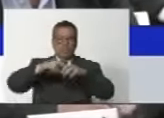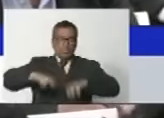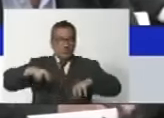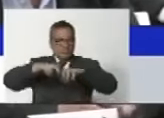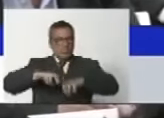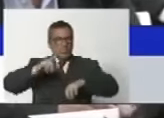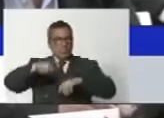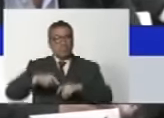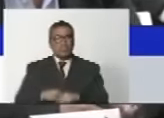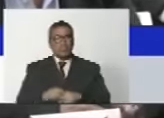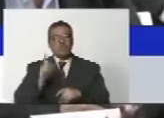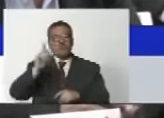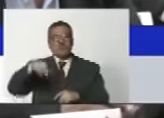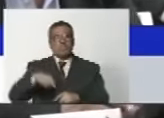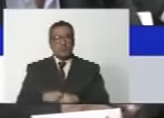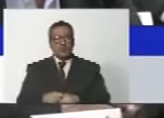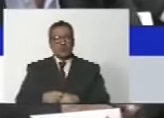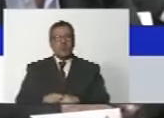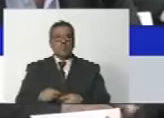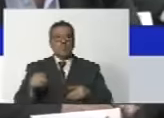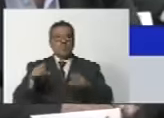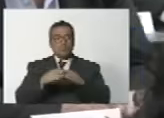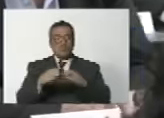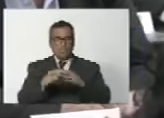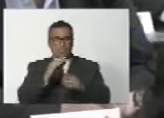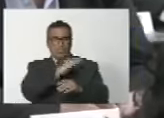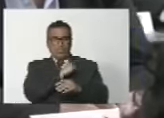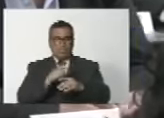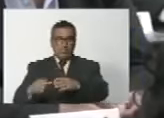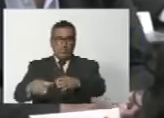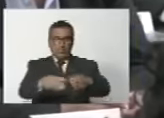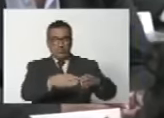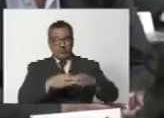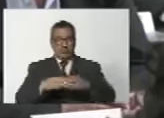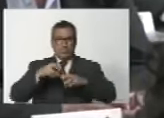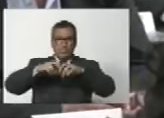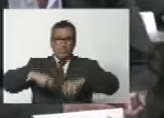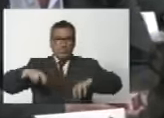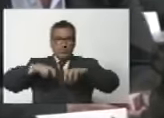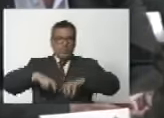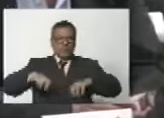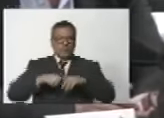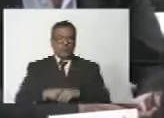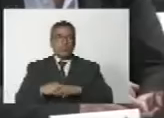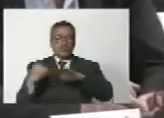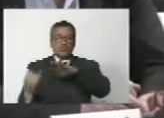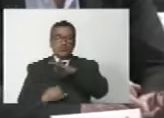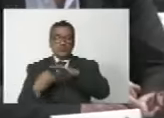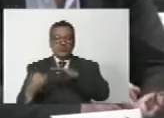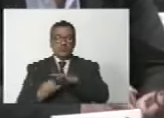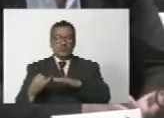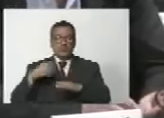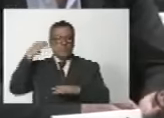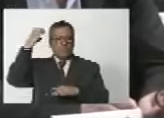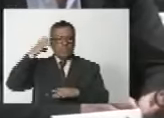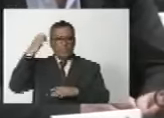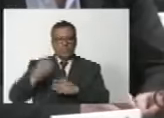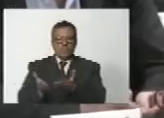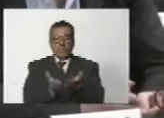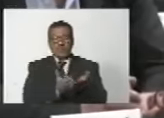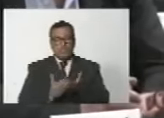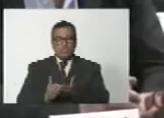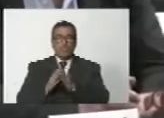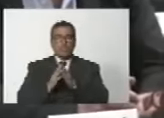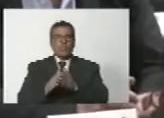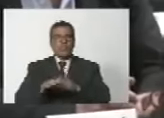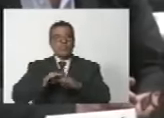investigadora. Es además miembro de la Junta Académica e Investigadora del Instituto Europeo de Estudios